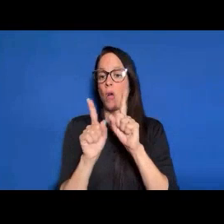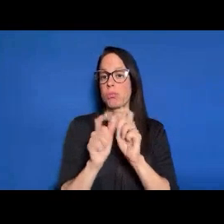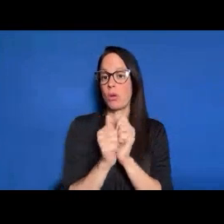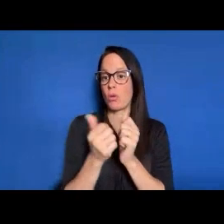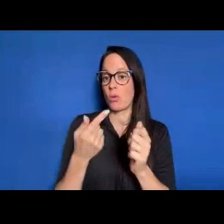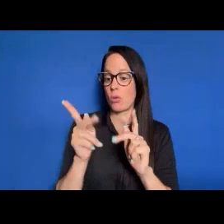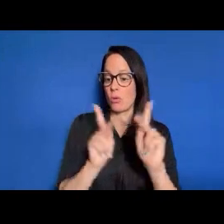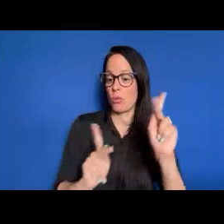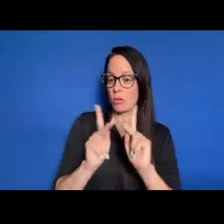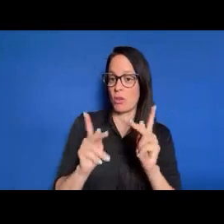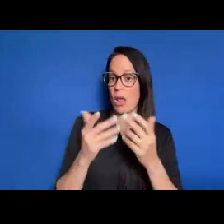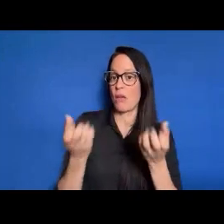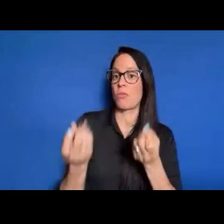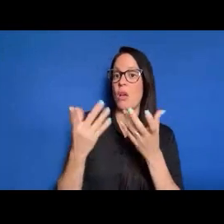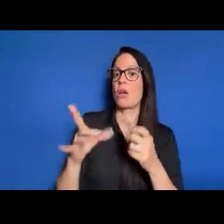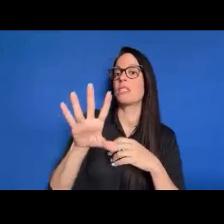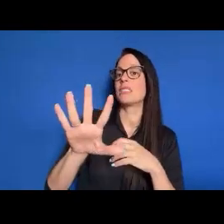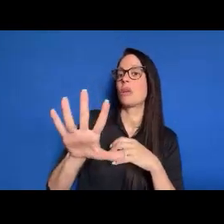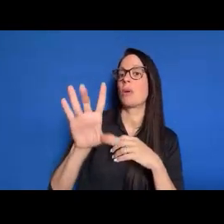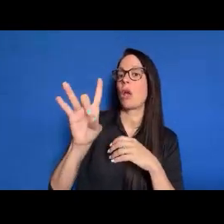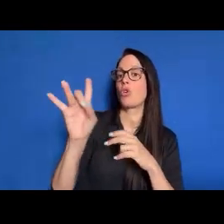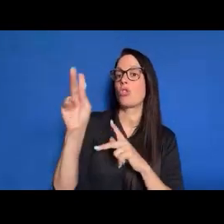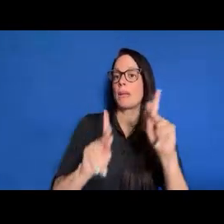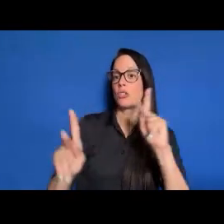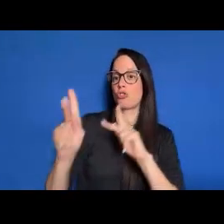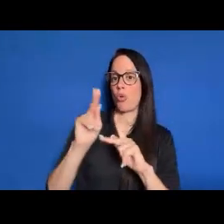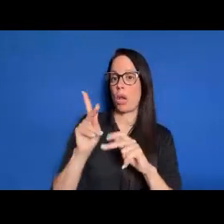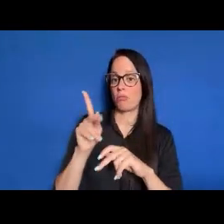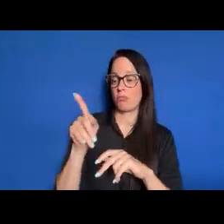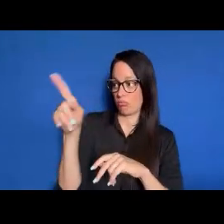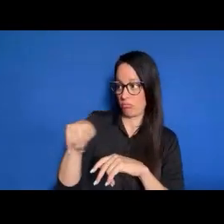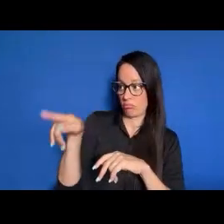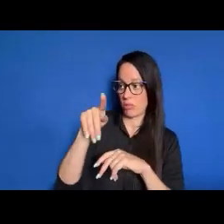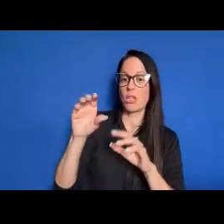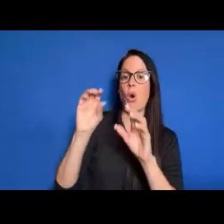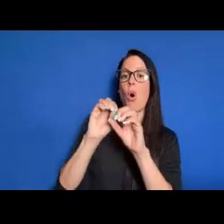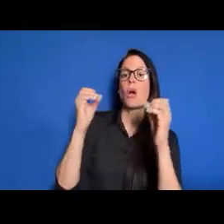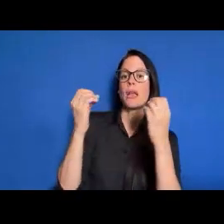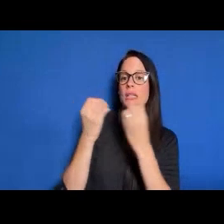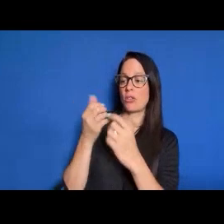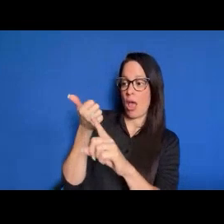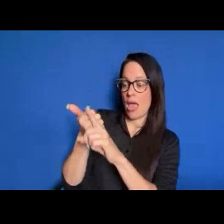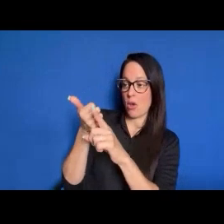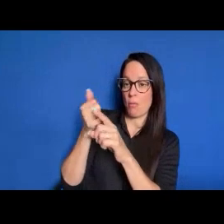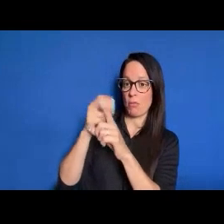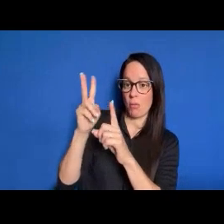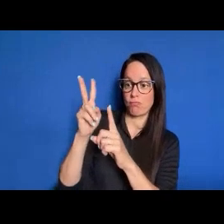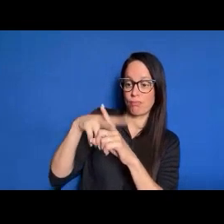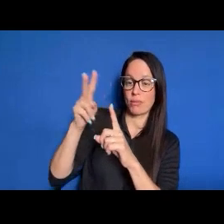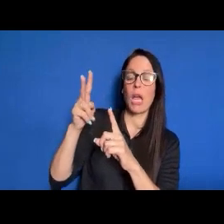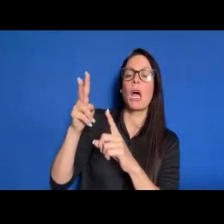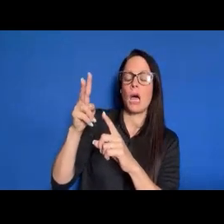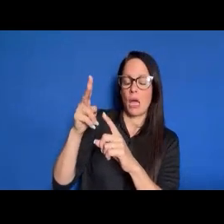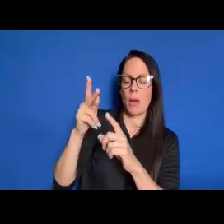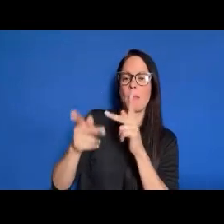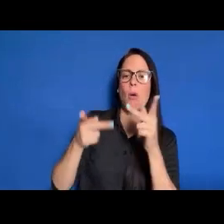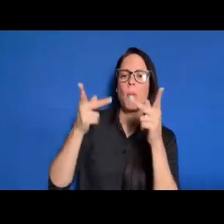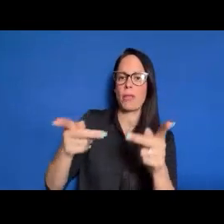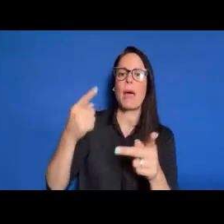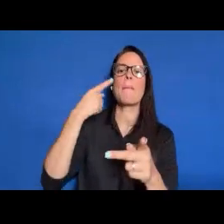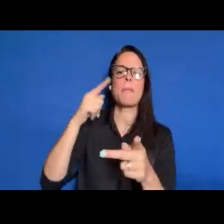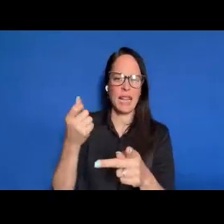conectadas, que también están son personas que pertenecen a organizaciones que sometieron propuestas. Así que también, ¿verdad?, han estado pendientes a cómo los procesos, ¿verdad?, y dónde nos